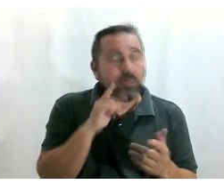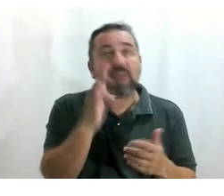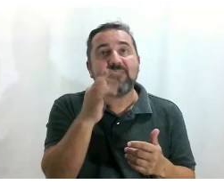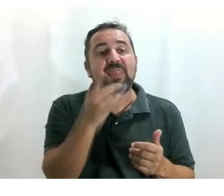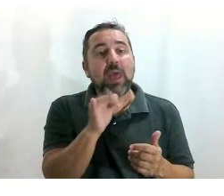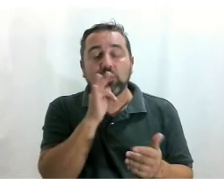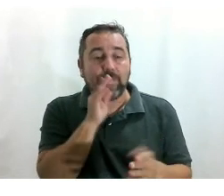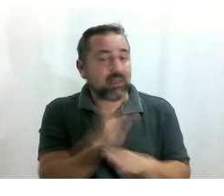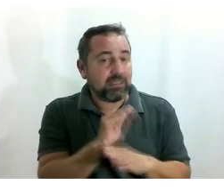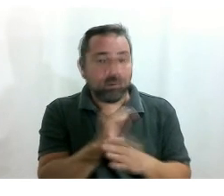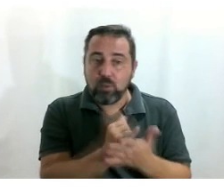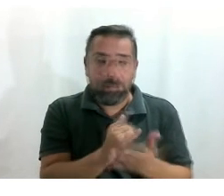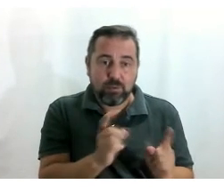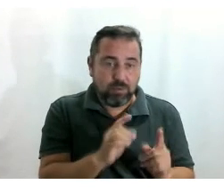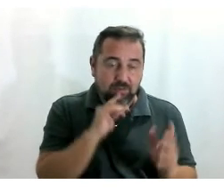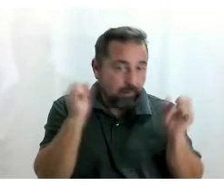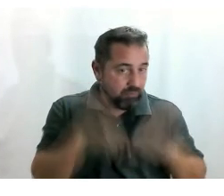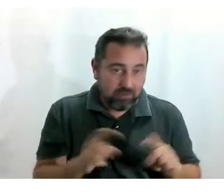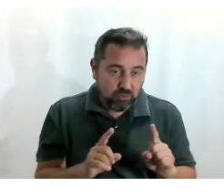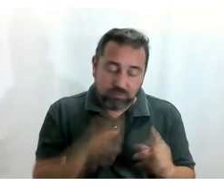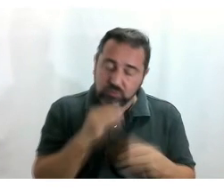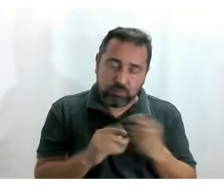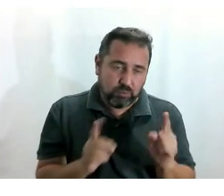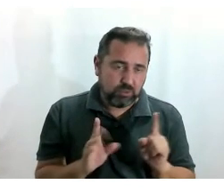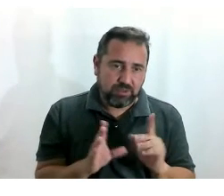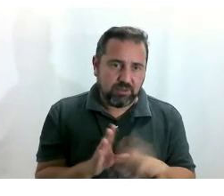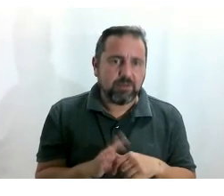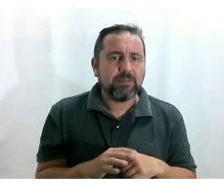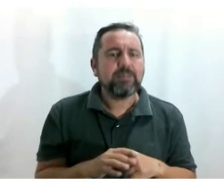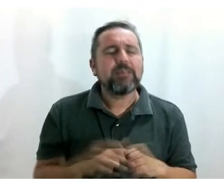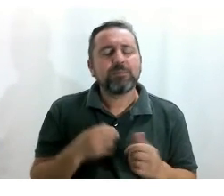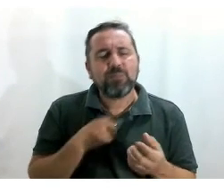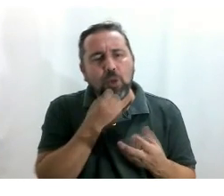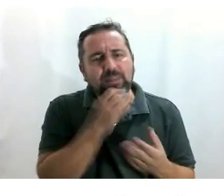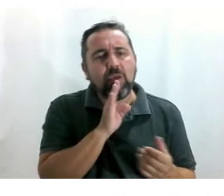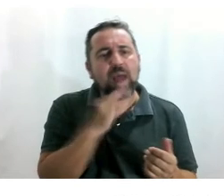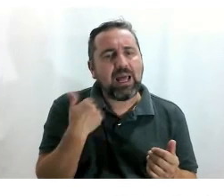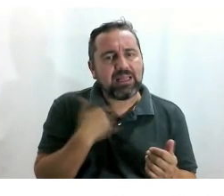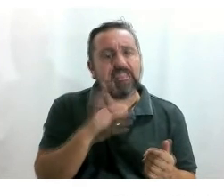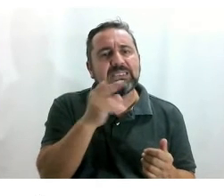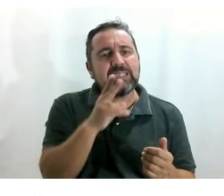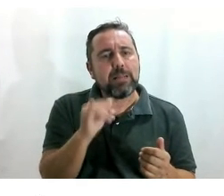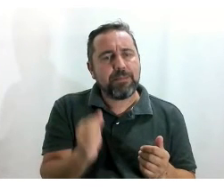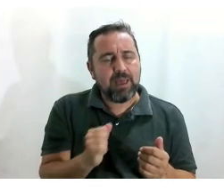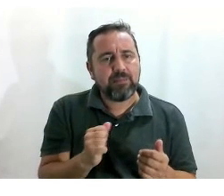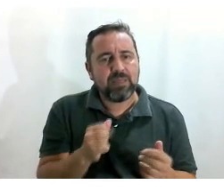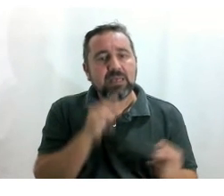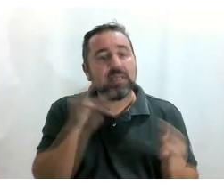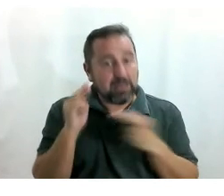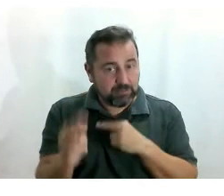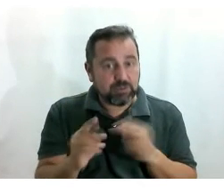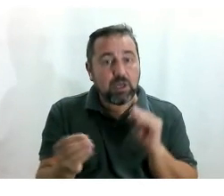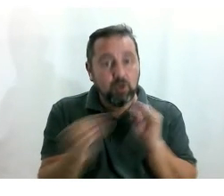ningún tratamiento, posiblemente no se pueda utilizar. La ha comentado anteriormente Silvia, la respuesta